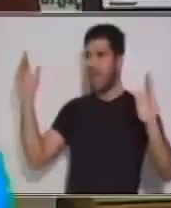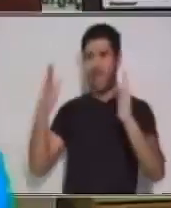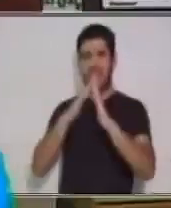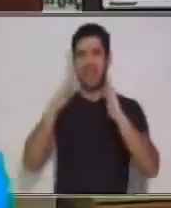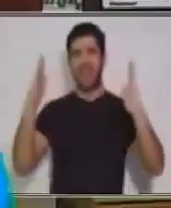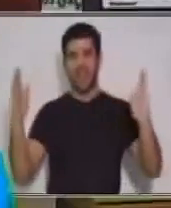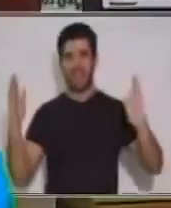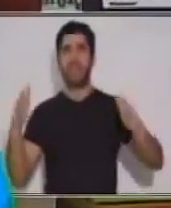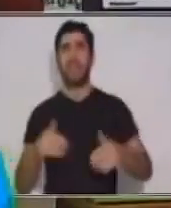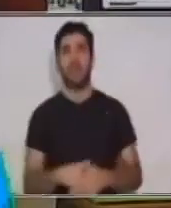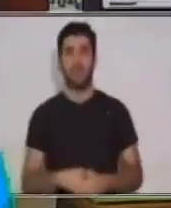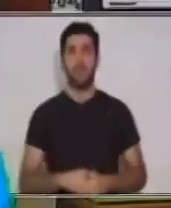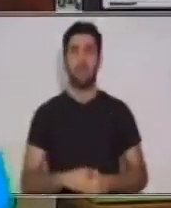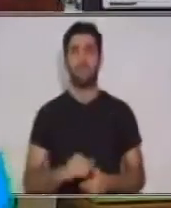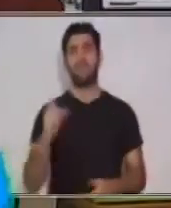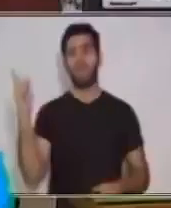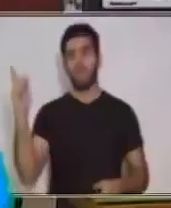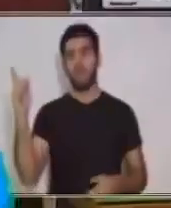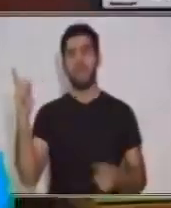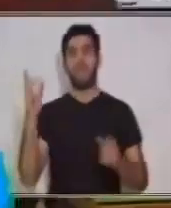es las fuentes de información.